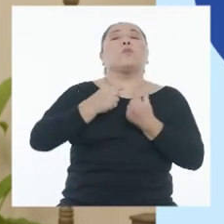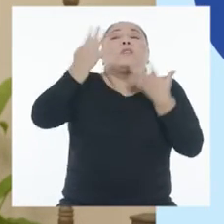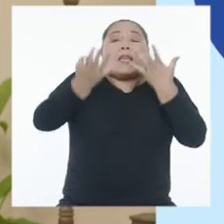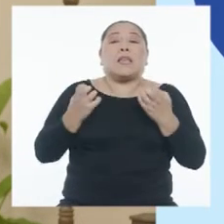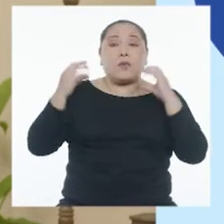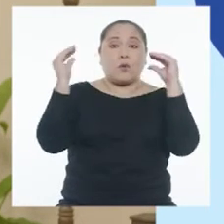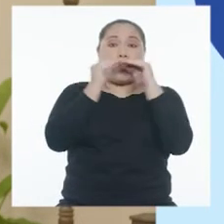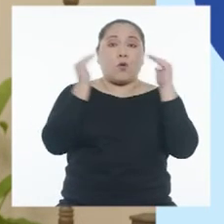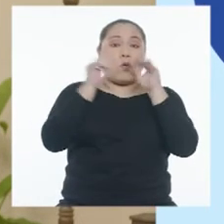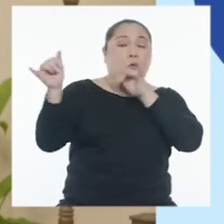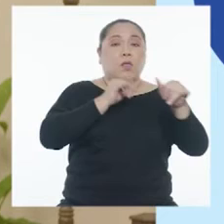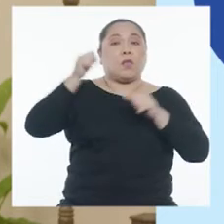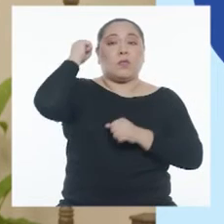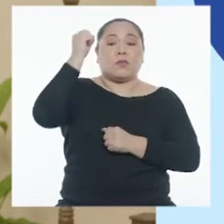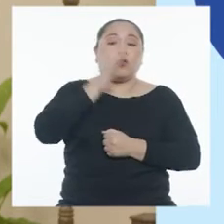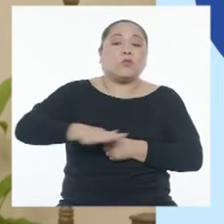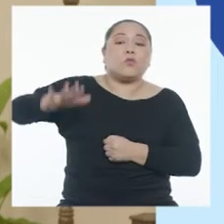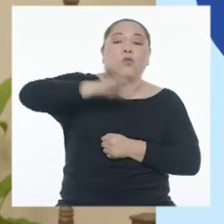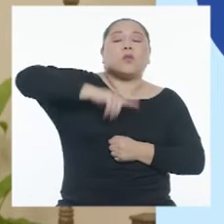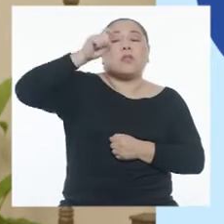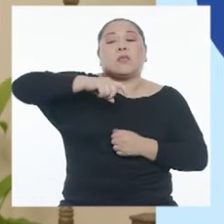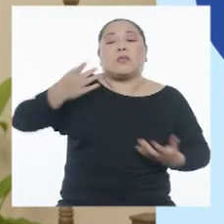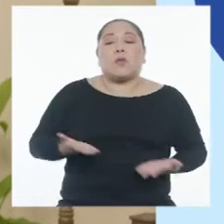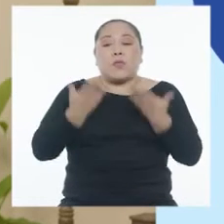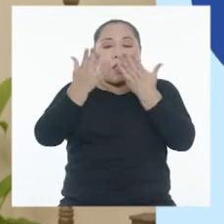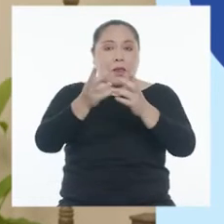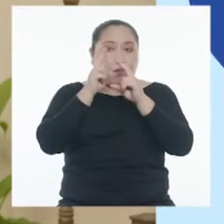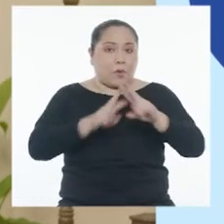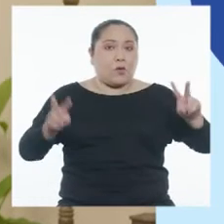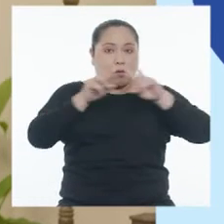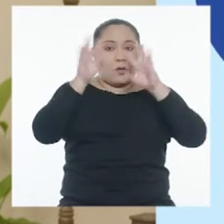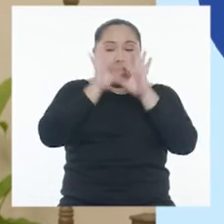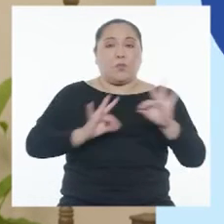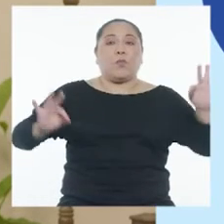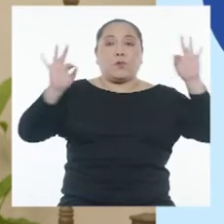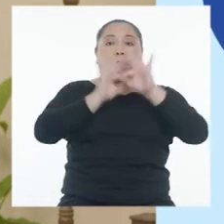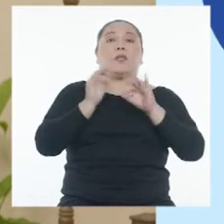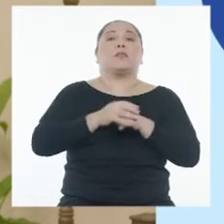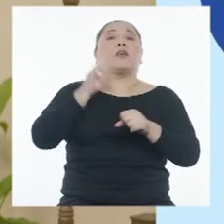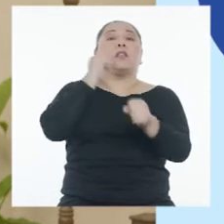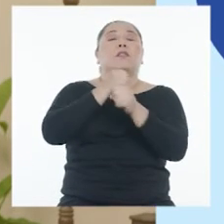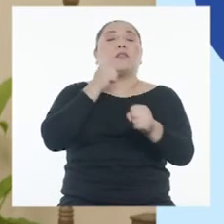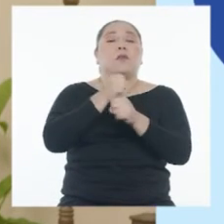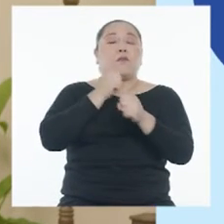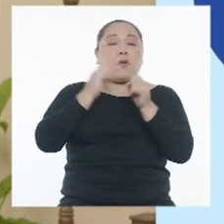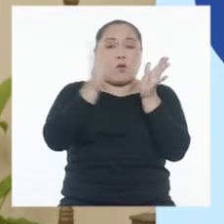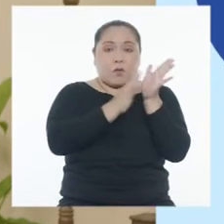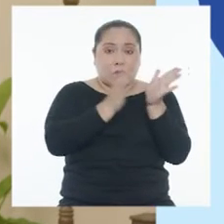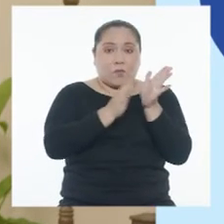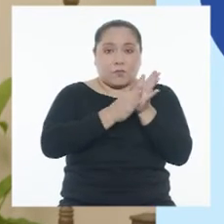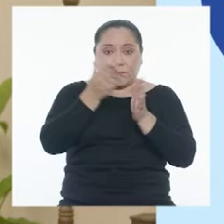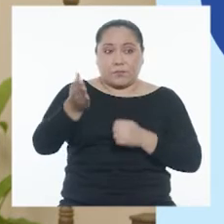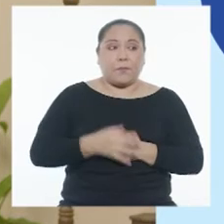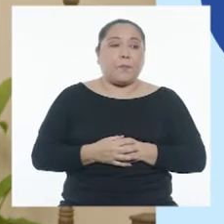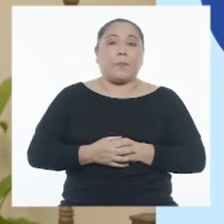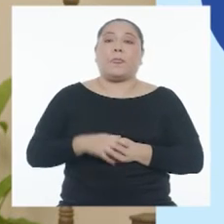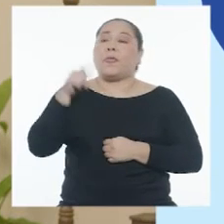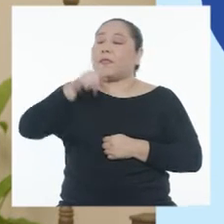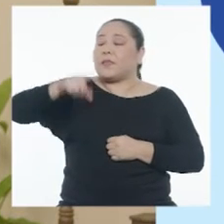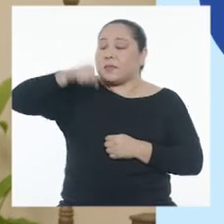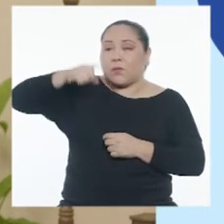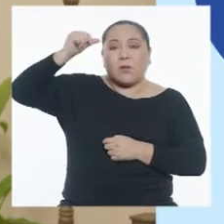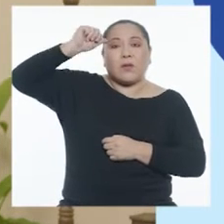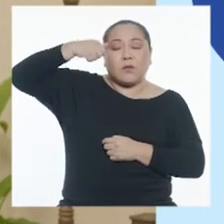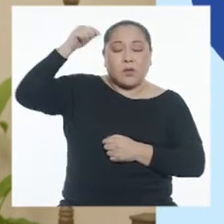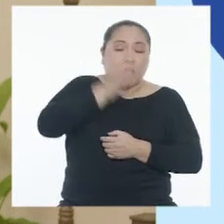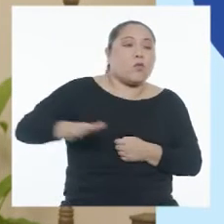de derechos entre todas y todos, hay que darle el valor y la importancia debida a la labor de la Defensoría del Pueblo.